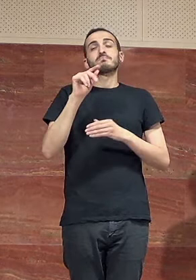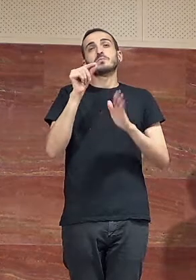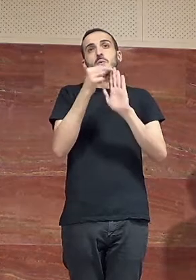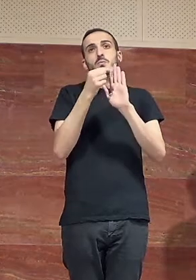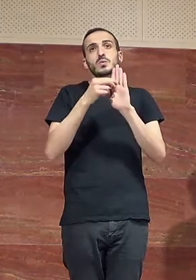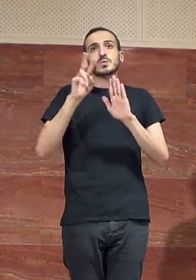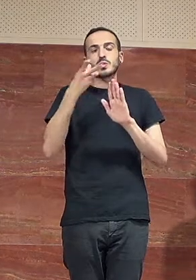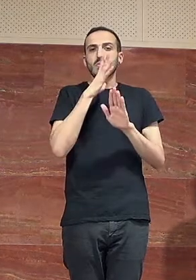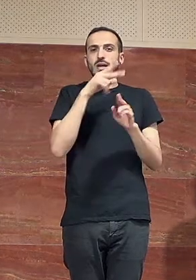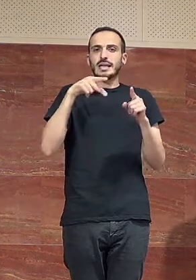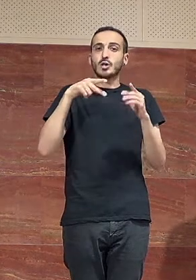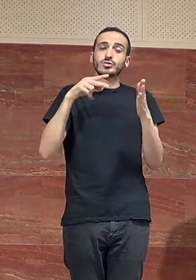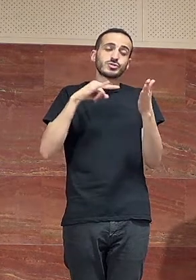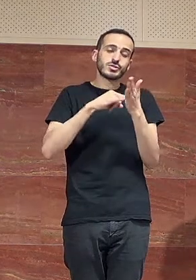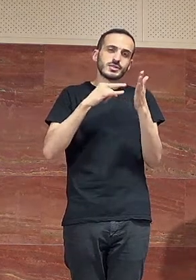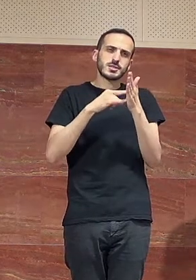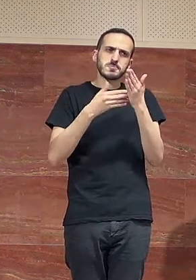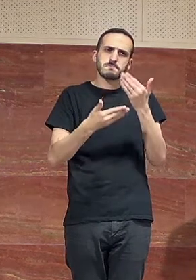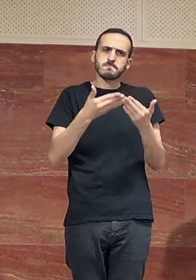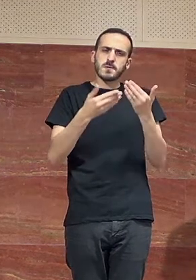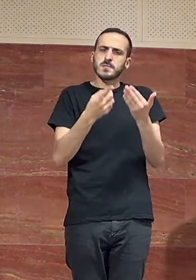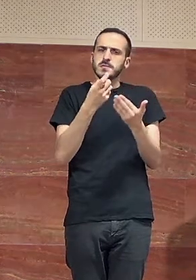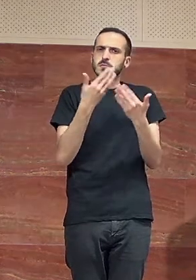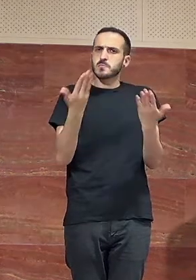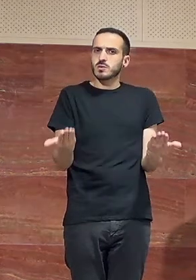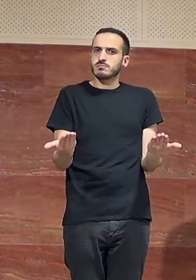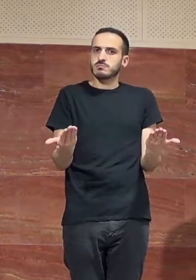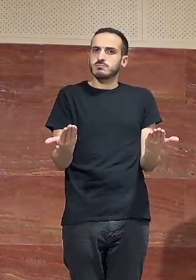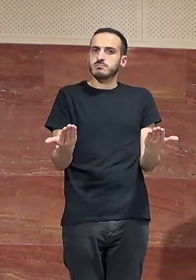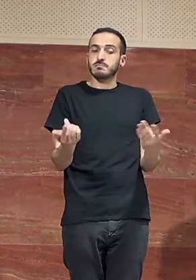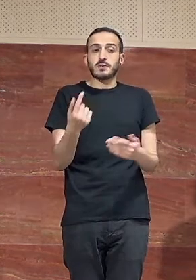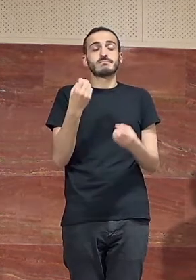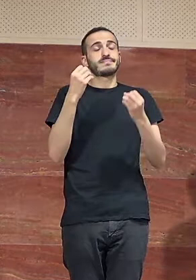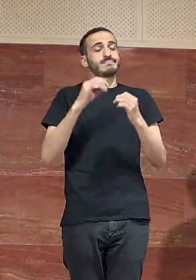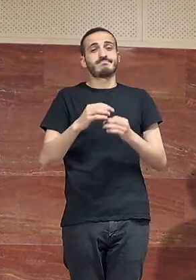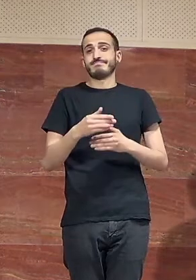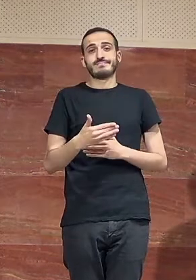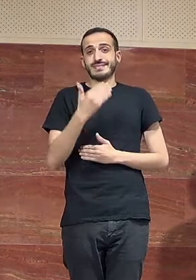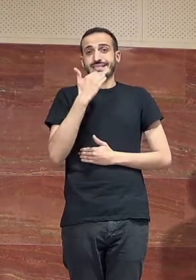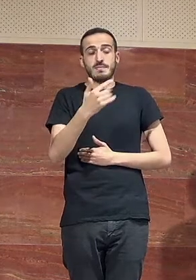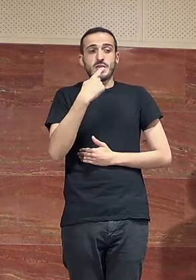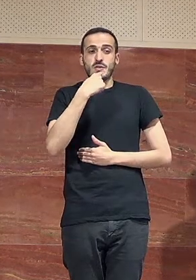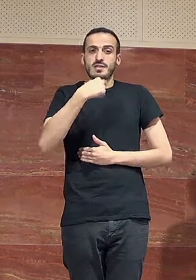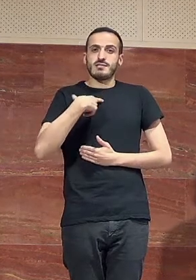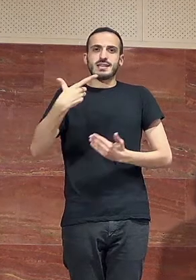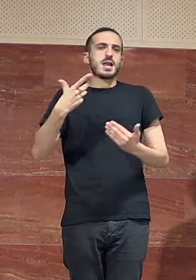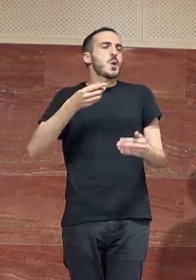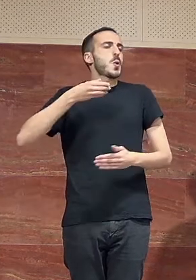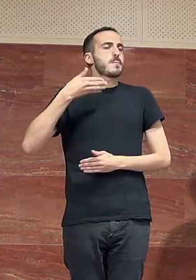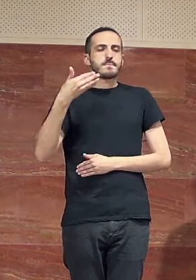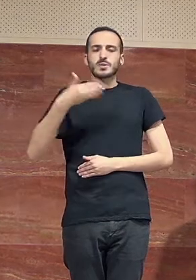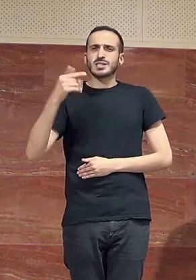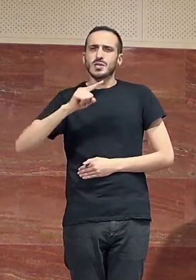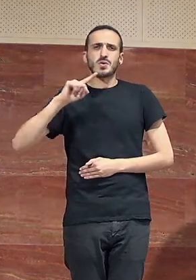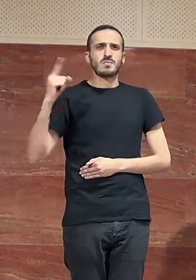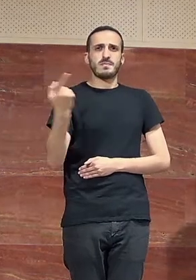técnicos evaluamos cuáles son las necesidades y, sin embargo, lo que nos están diciendo es que el primer punto es la participación de la ciudadanía